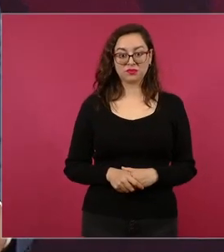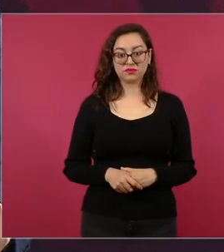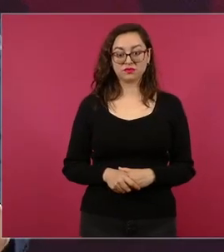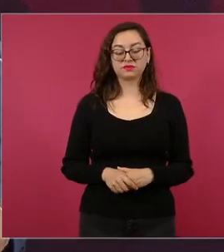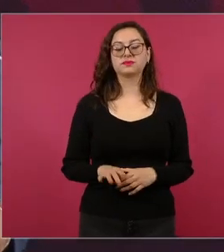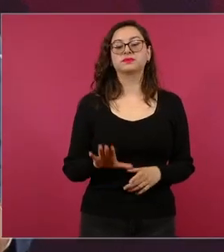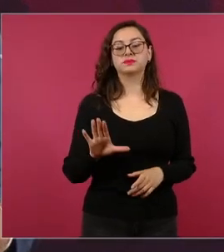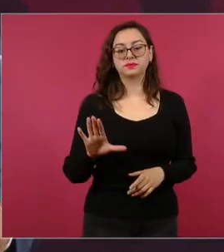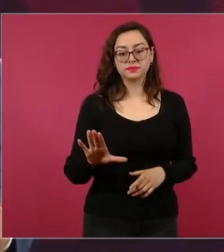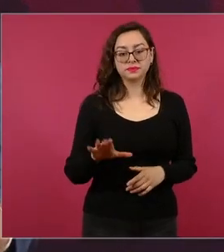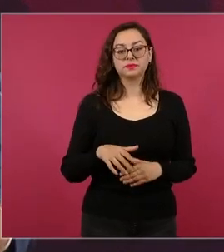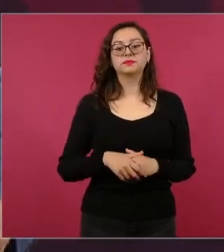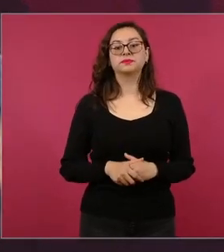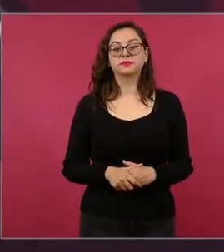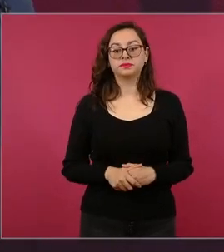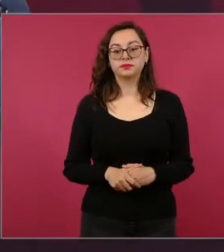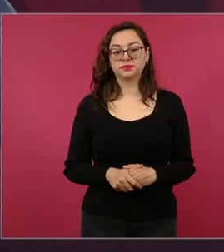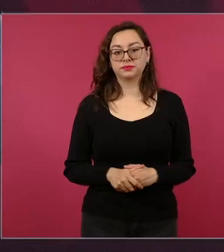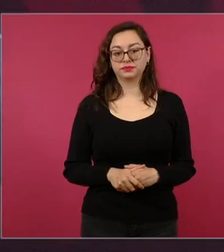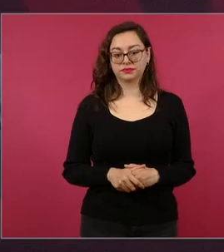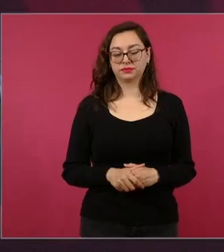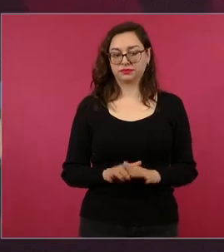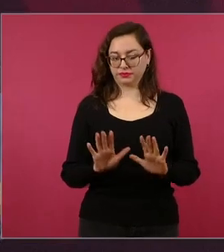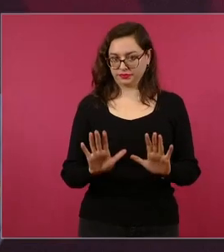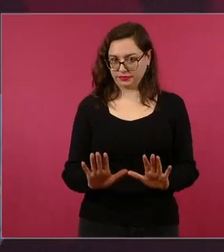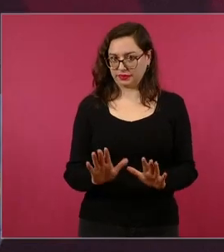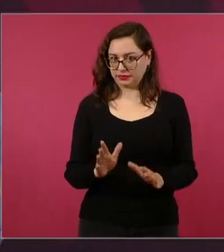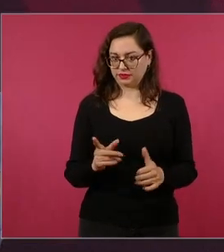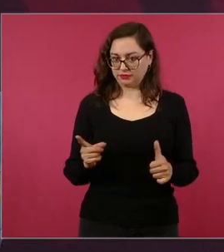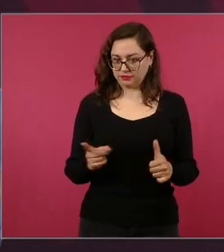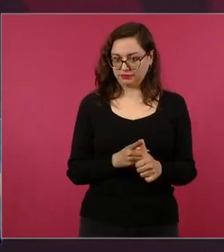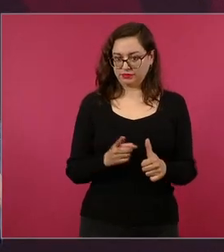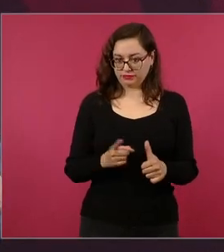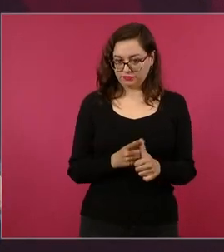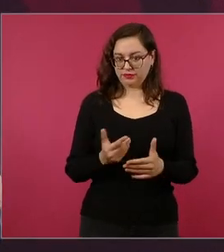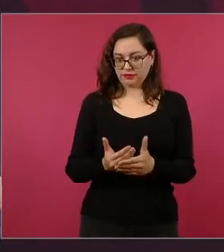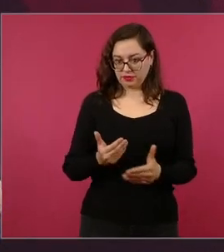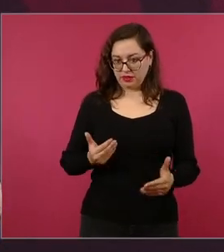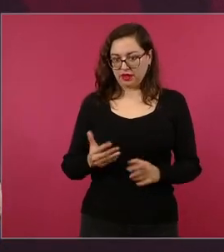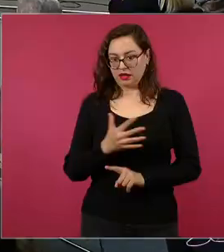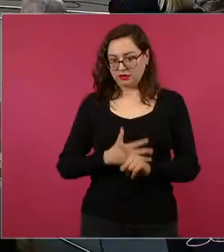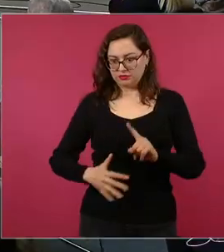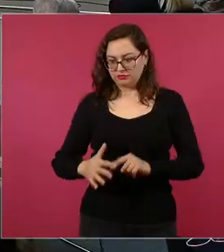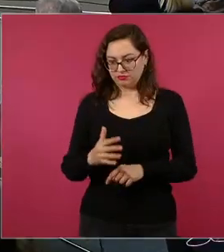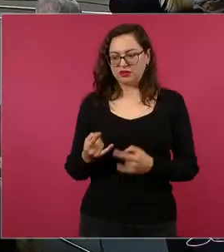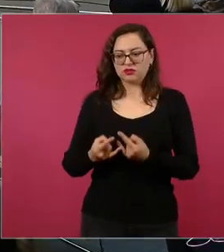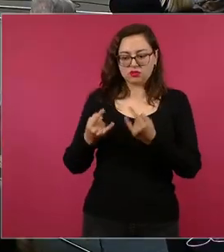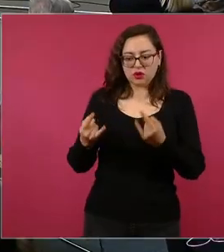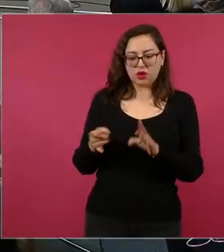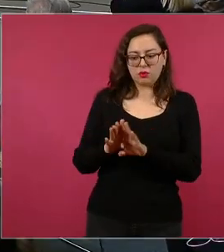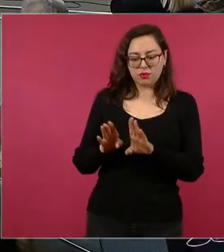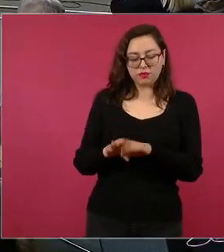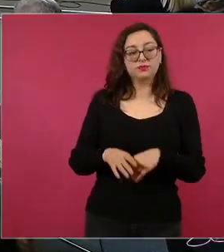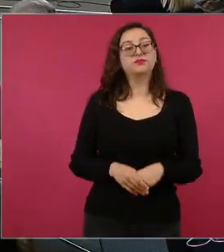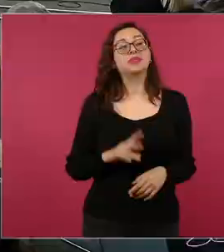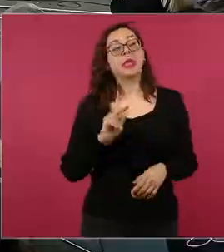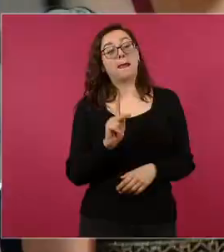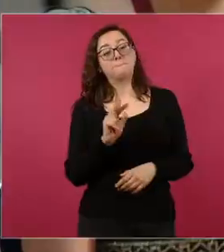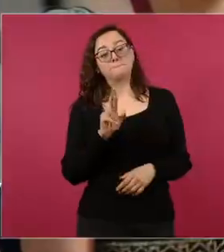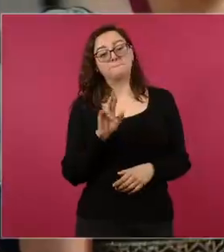pasó? Porque la gente no sabe. Hubo una asamblea interna del PRI, se reformaron diversos